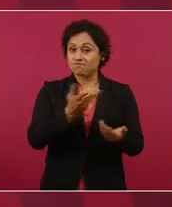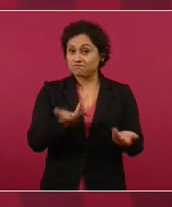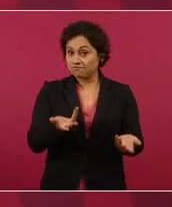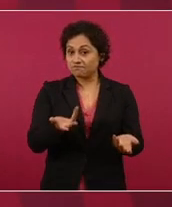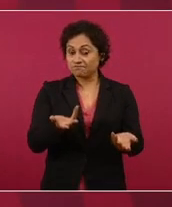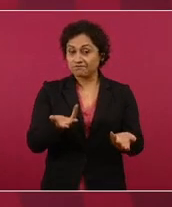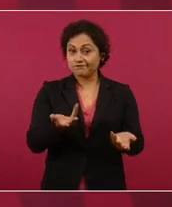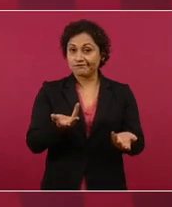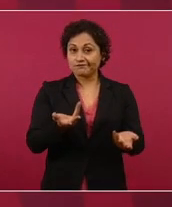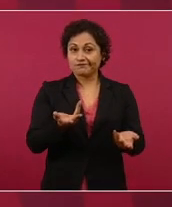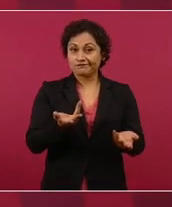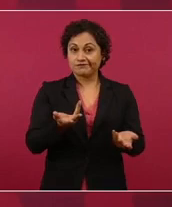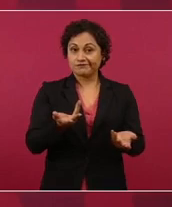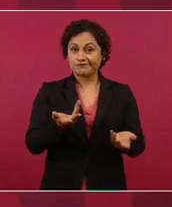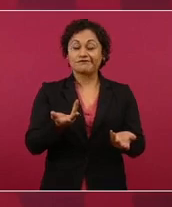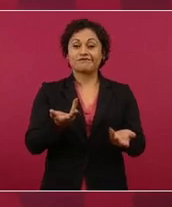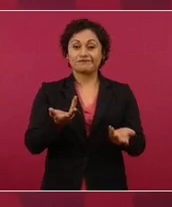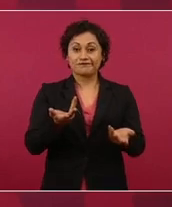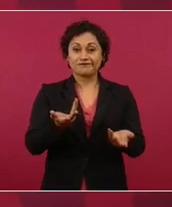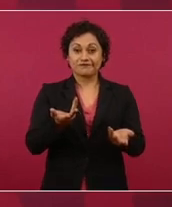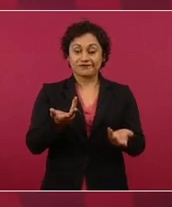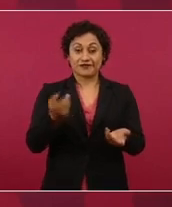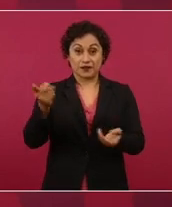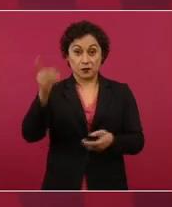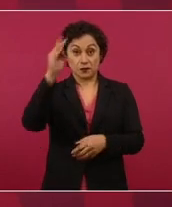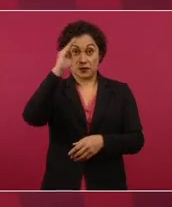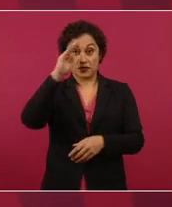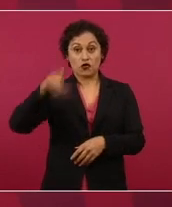ya hasta en eso se quieren meter,